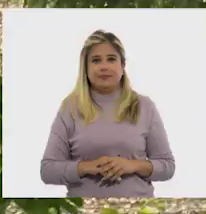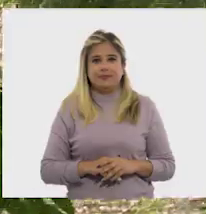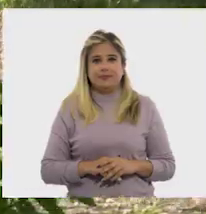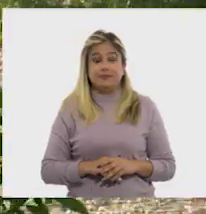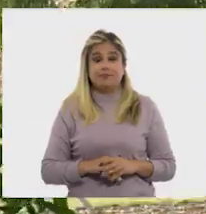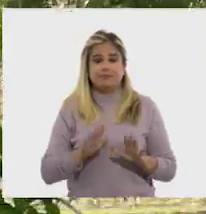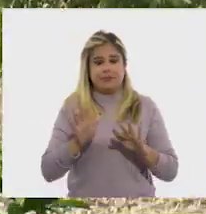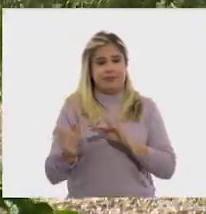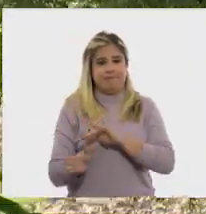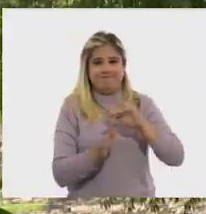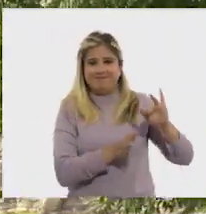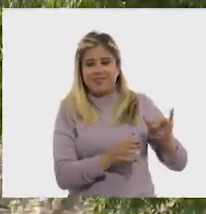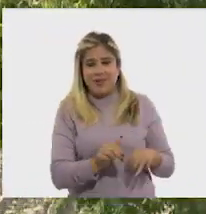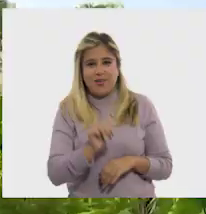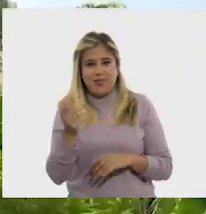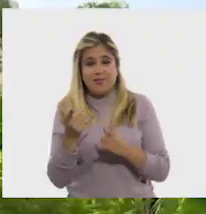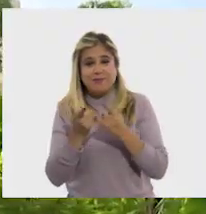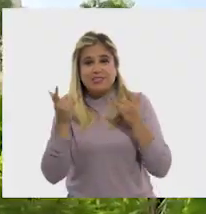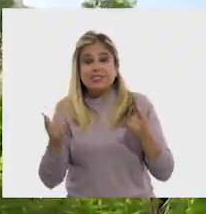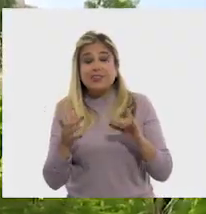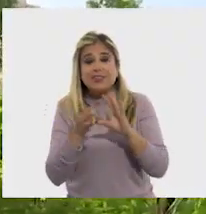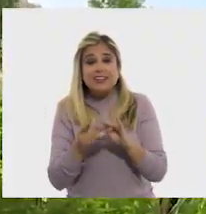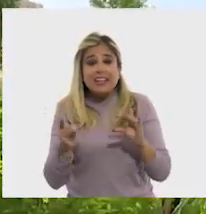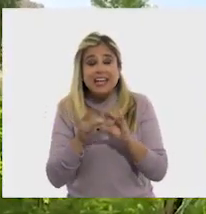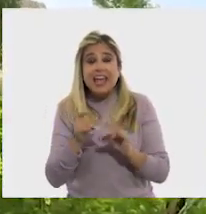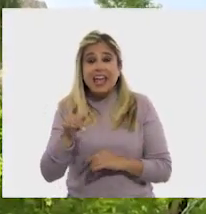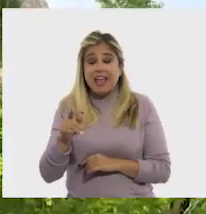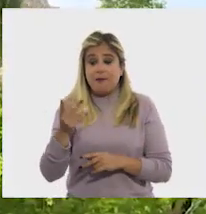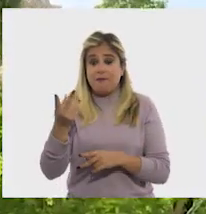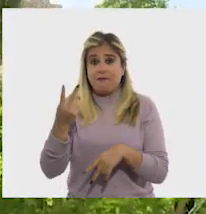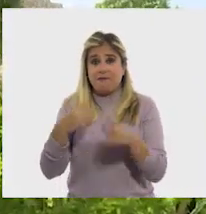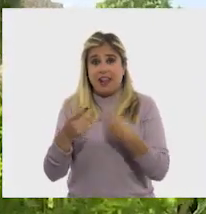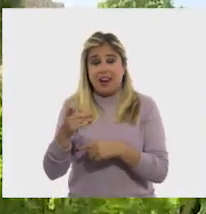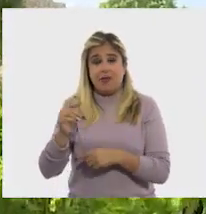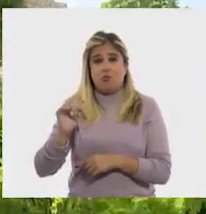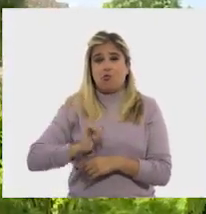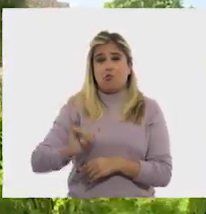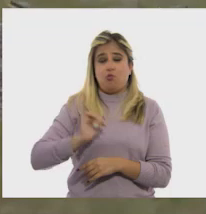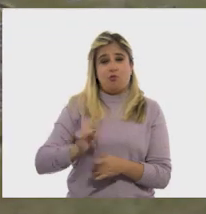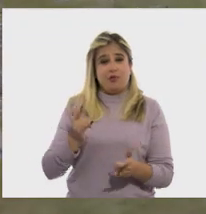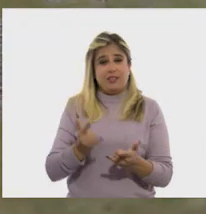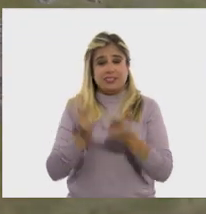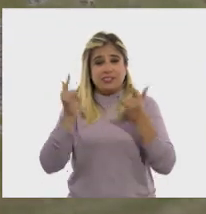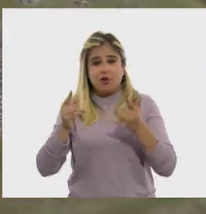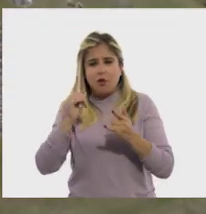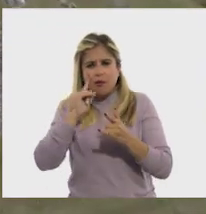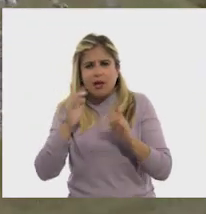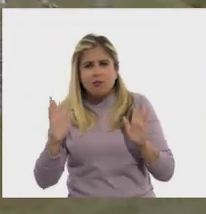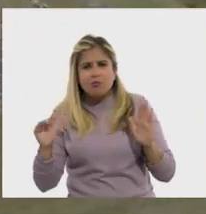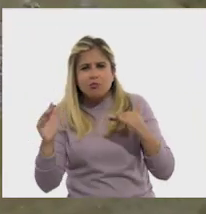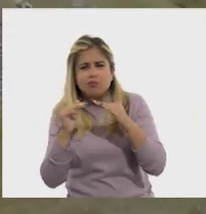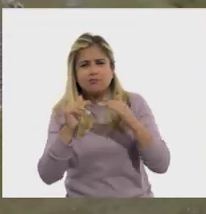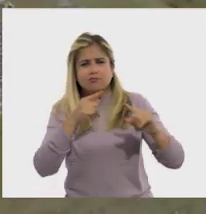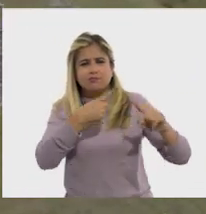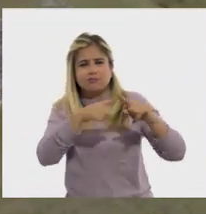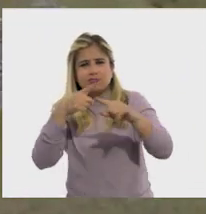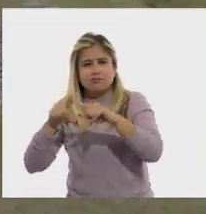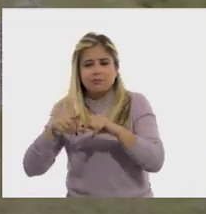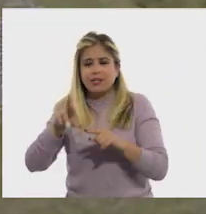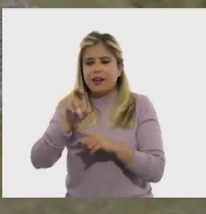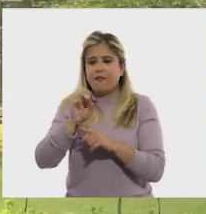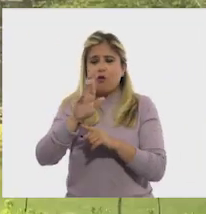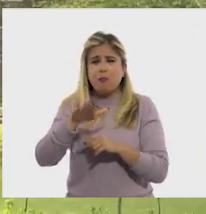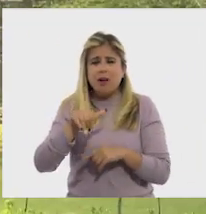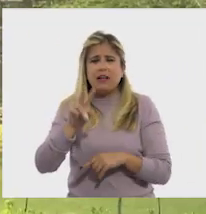Por otro lado, los amantes de las raíces prehispánicas encuentran en la zona arqueológica Moral Reforma un